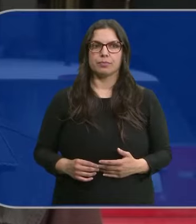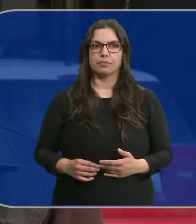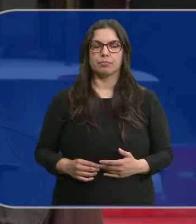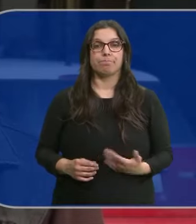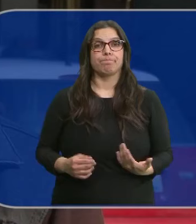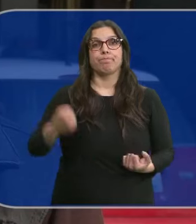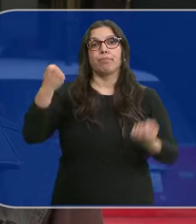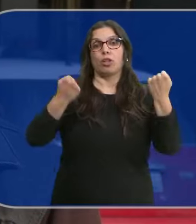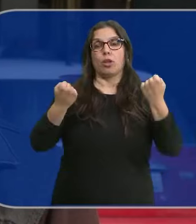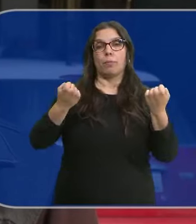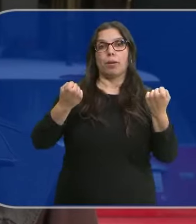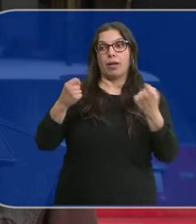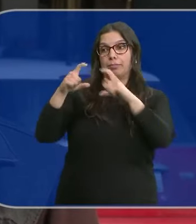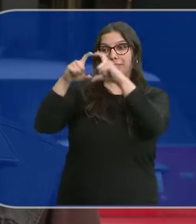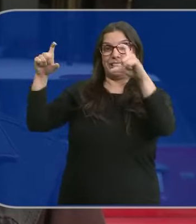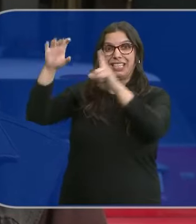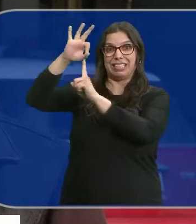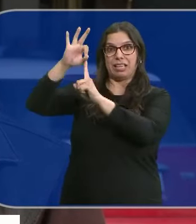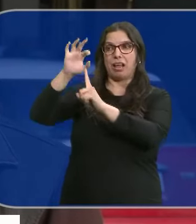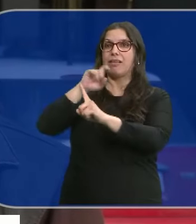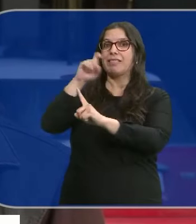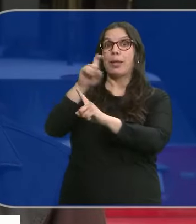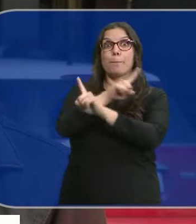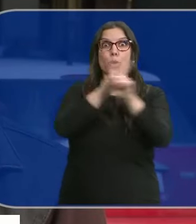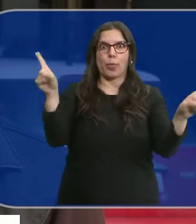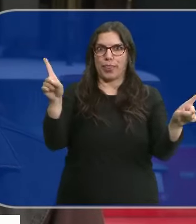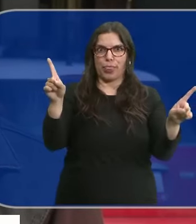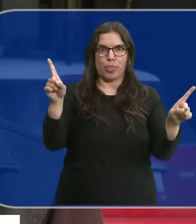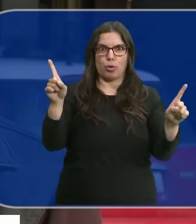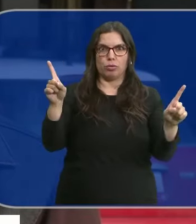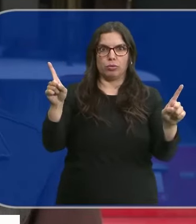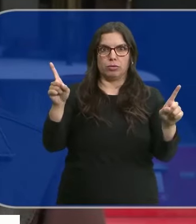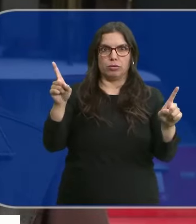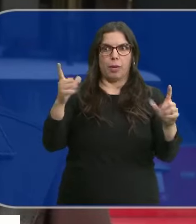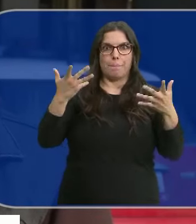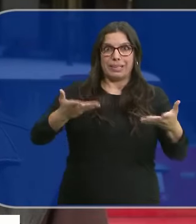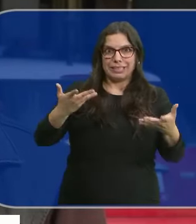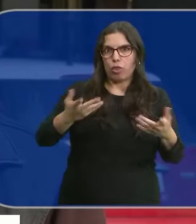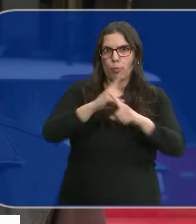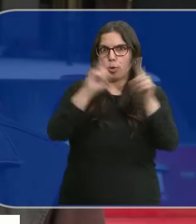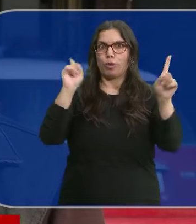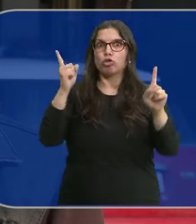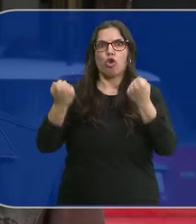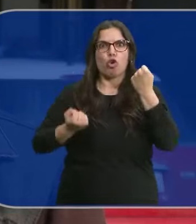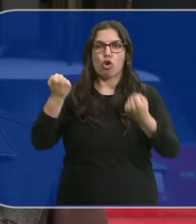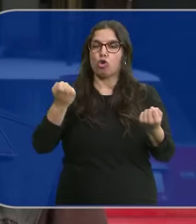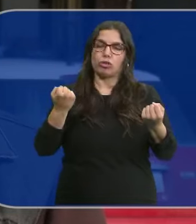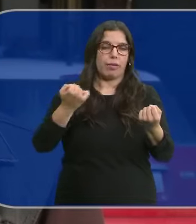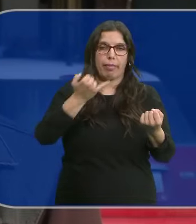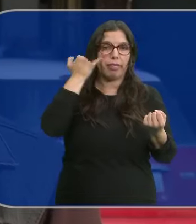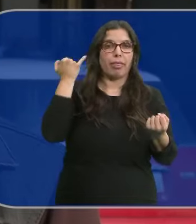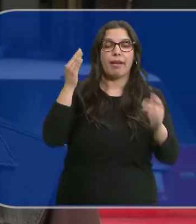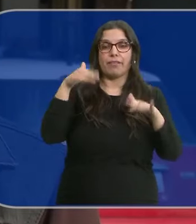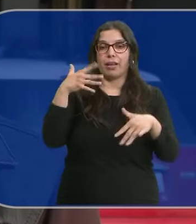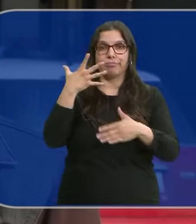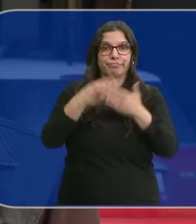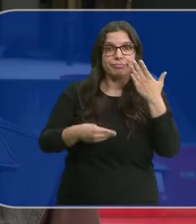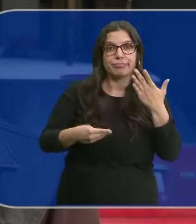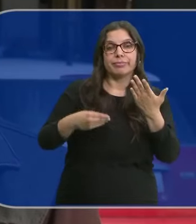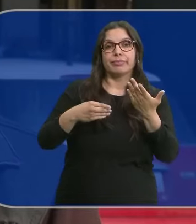El conductor no vio la señal que prohibía el paso a vehículos pesados y bueno, pues un error en